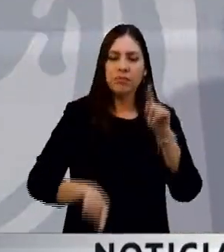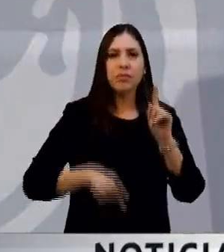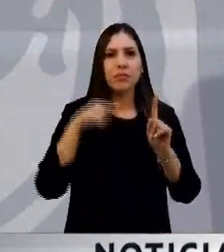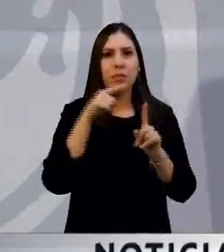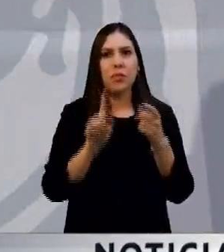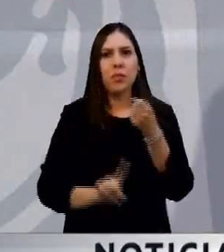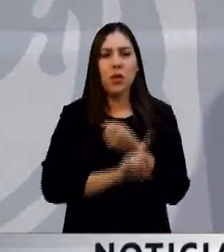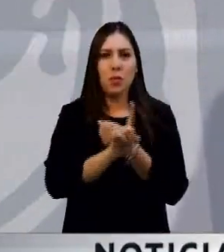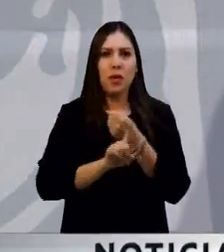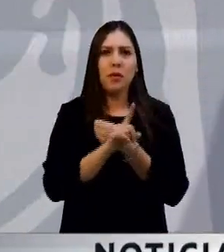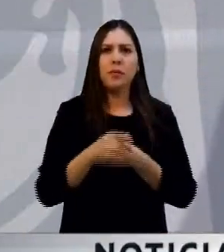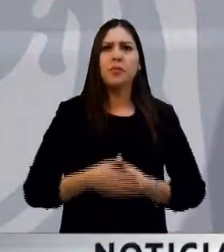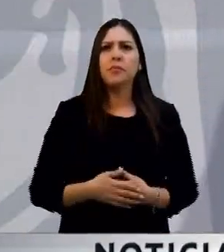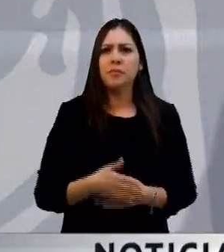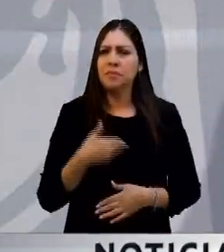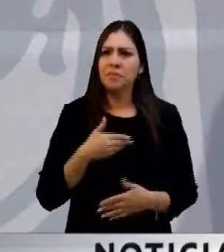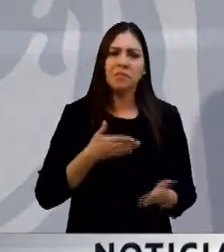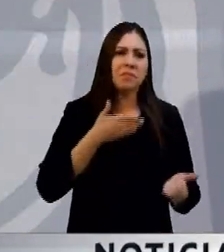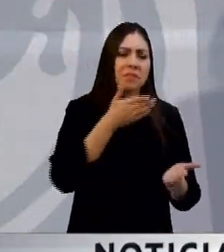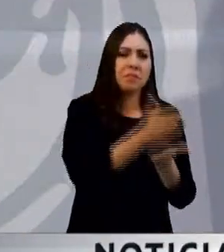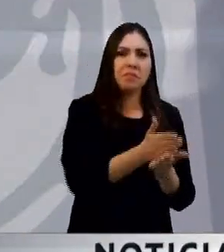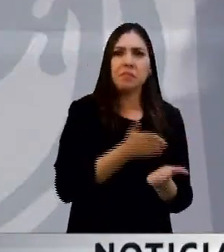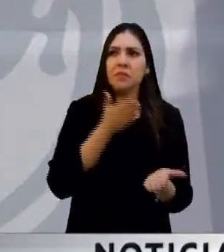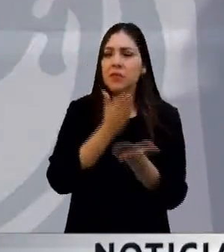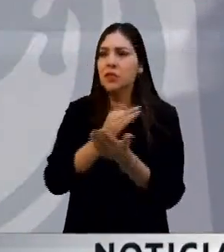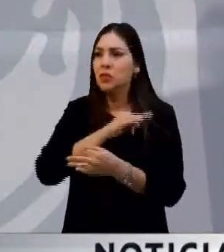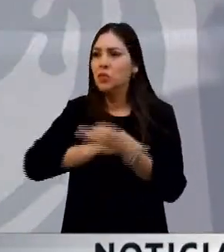recurrir a todas las instancias internacionales